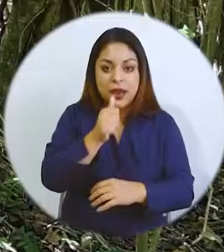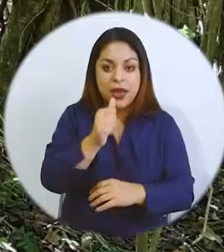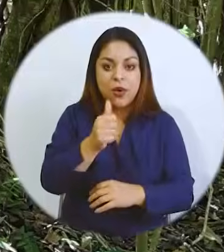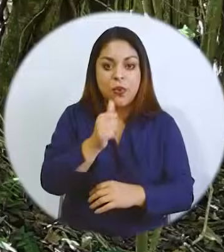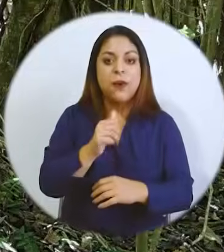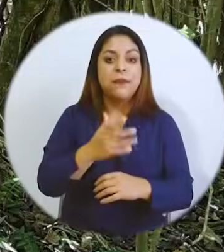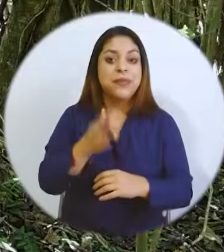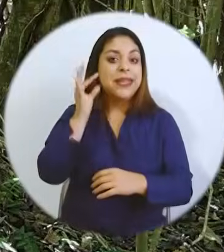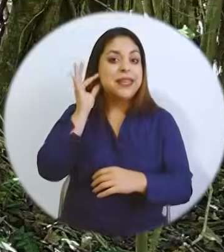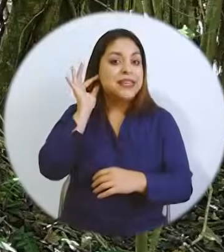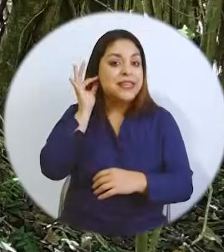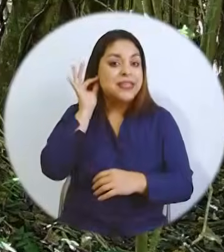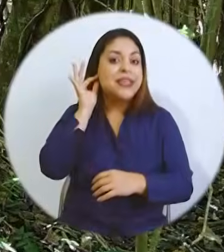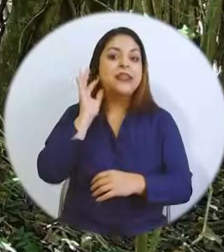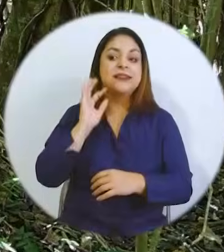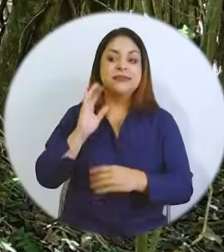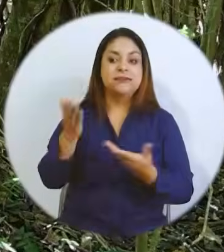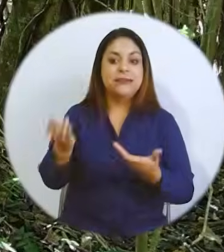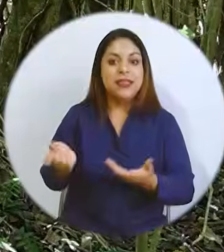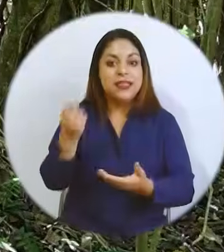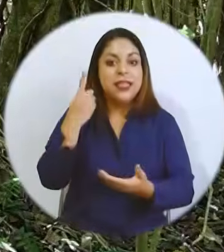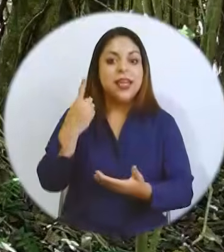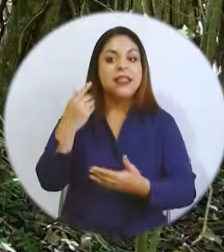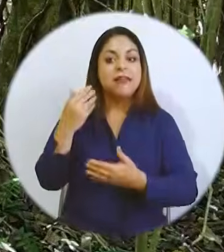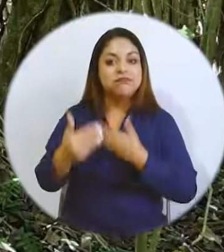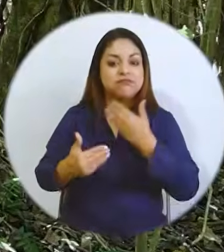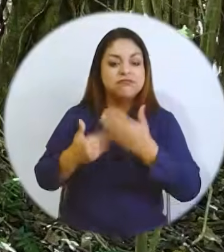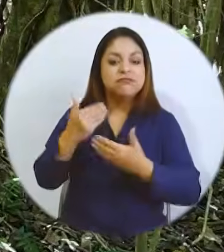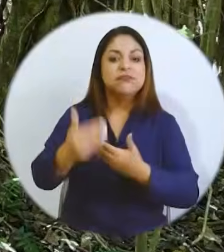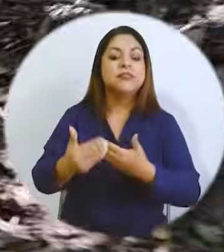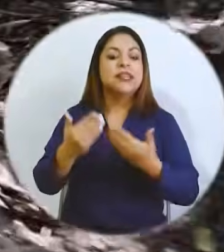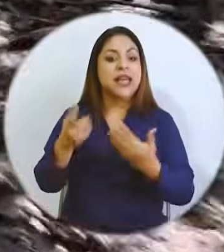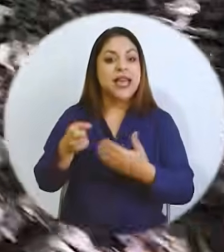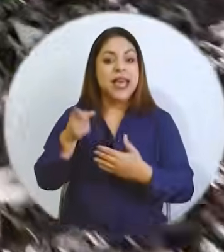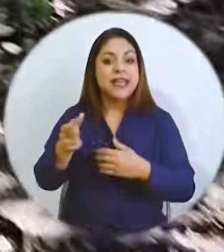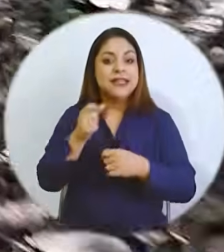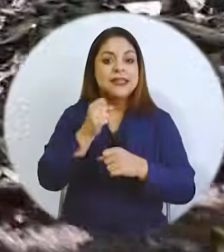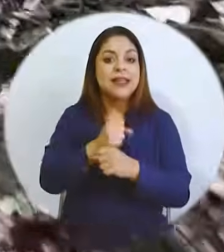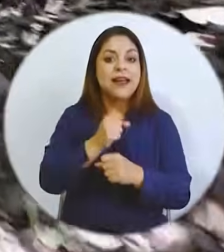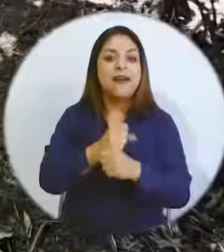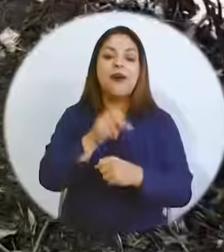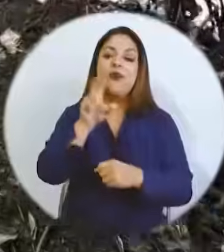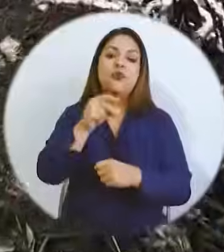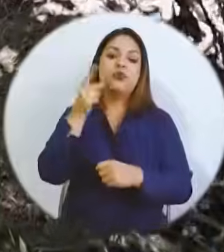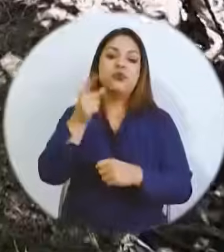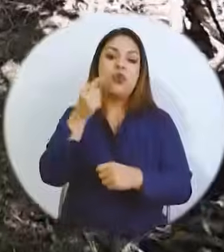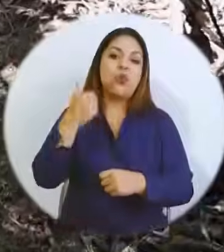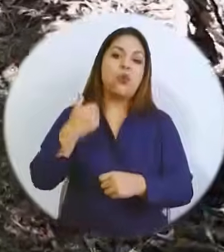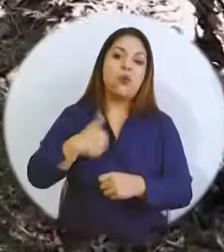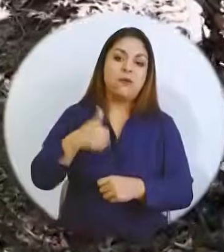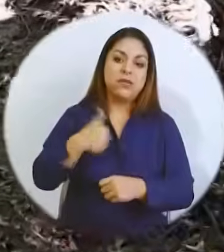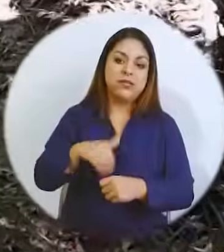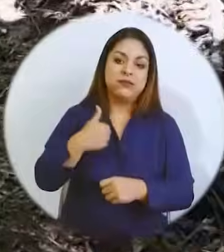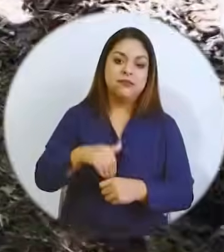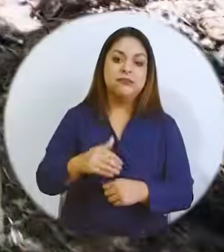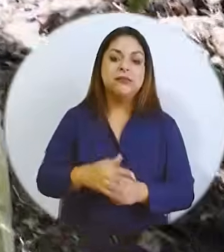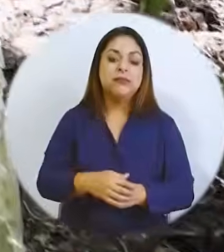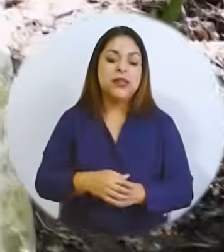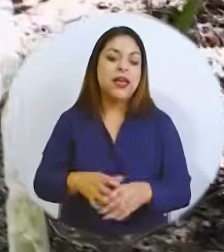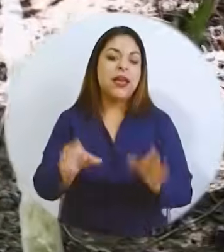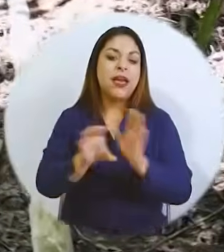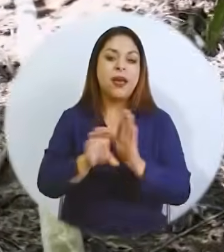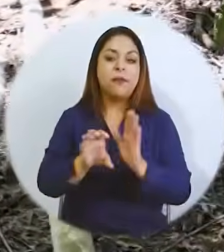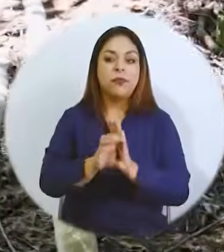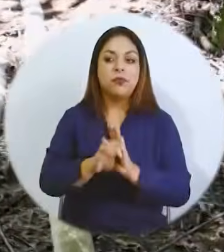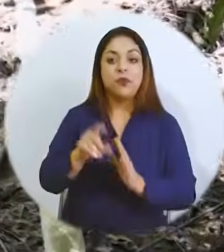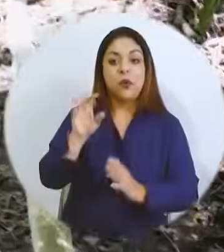agua, de que las chicas, las niñas vayan, ¿verdad?, entendiendo y comprendiendo de que ese trabajo no era solo para hombres, como lo veíamos antes,